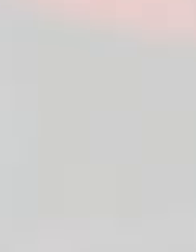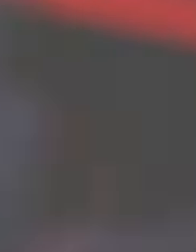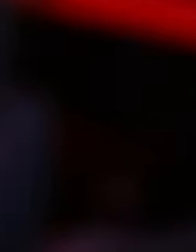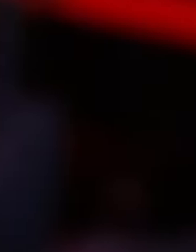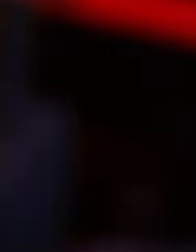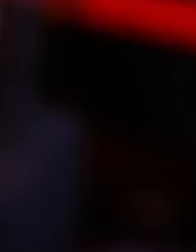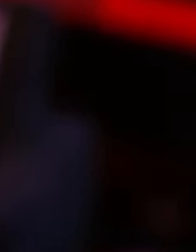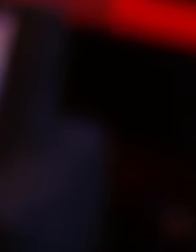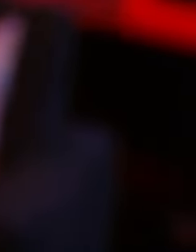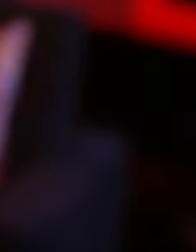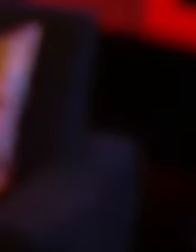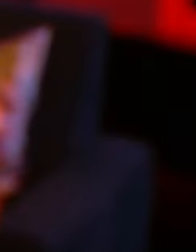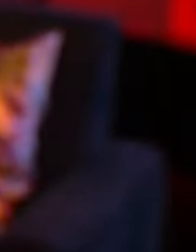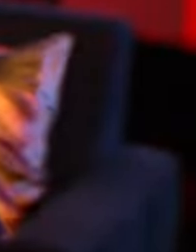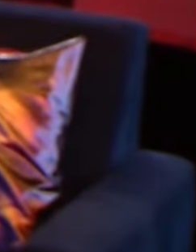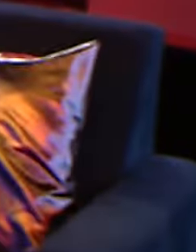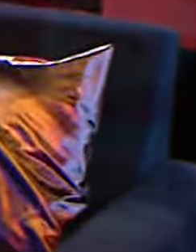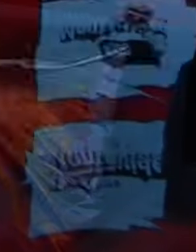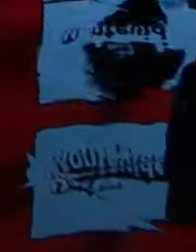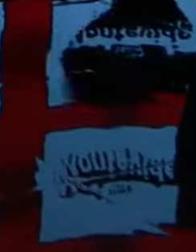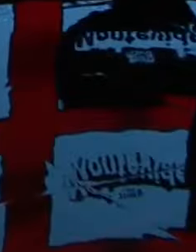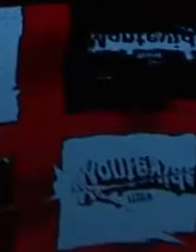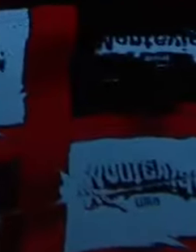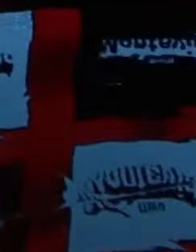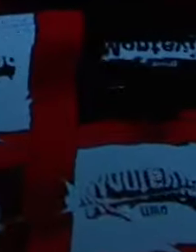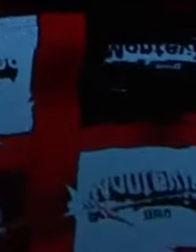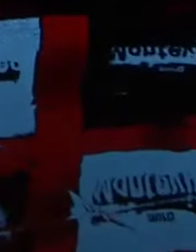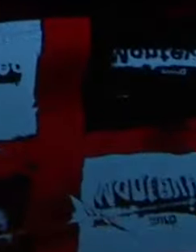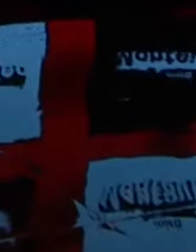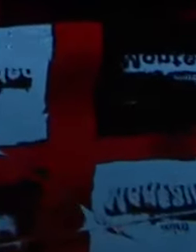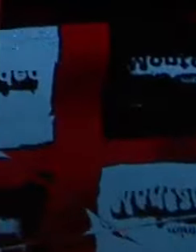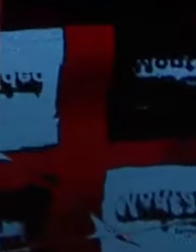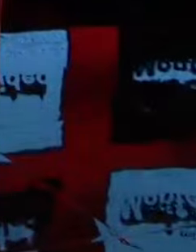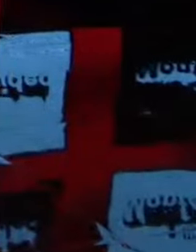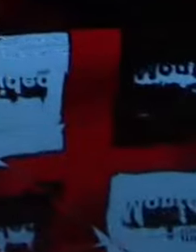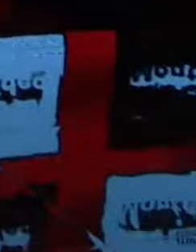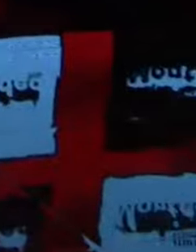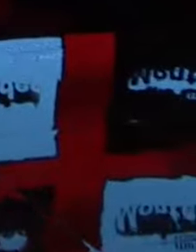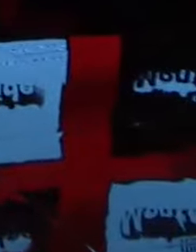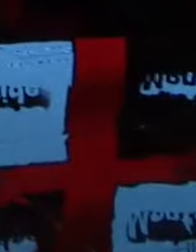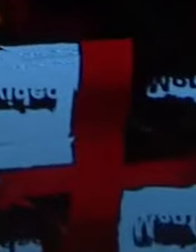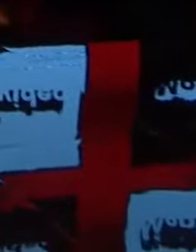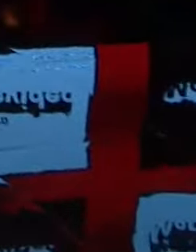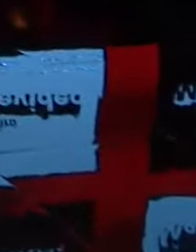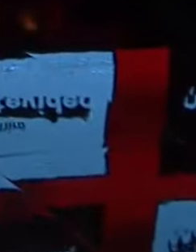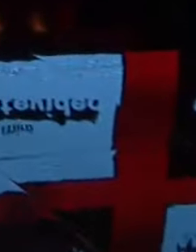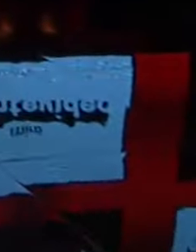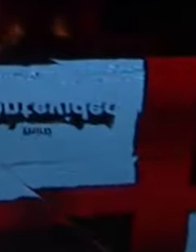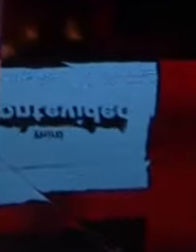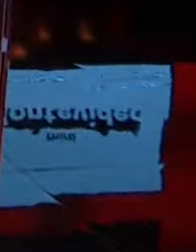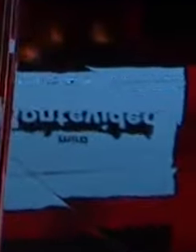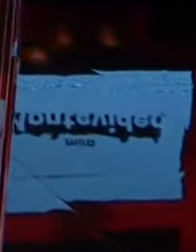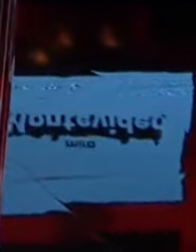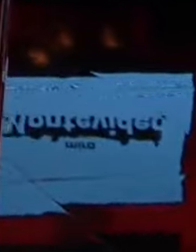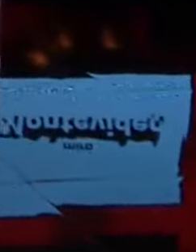entiende. Contale. Ahí está, paneo. Tú puedes, amigo, tú paneo. Puedes, ya viene, contale, no se preocupen, que el avioncito